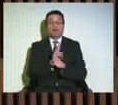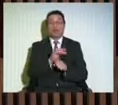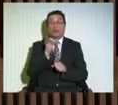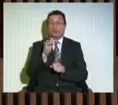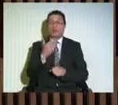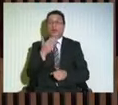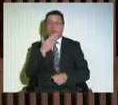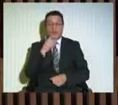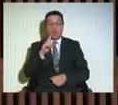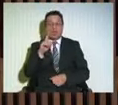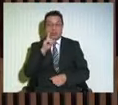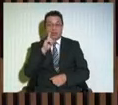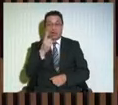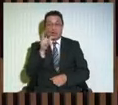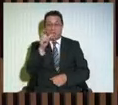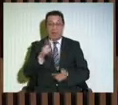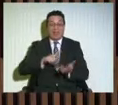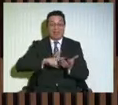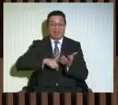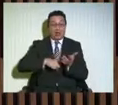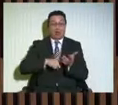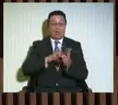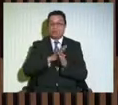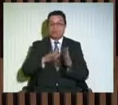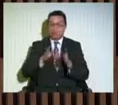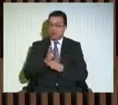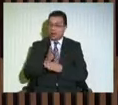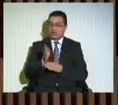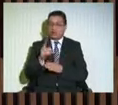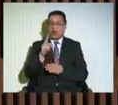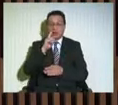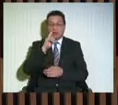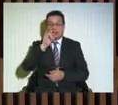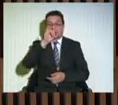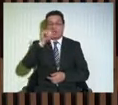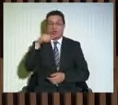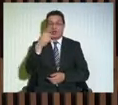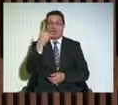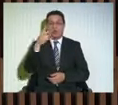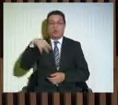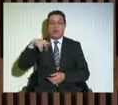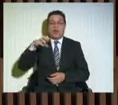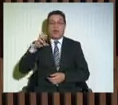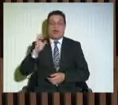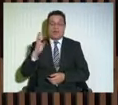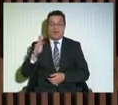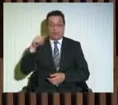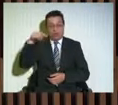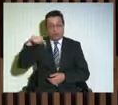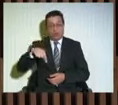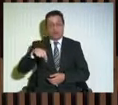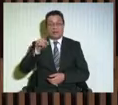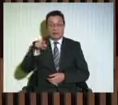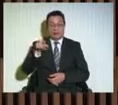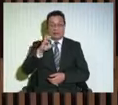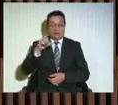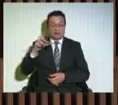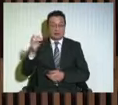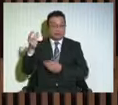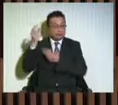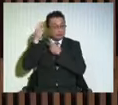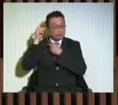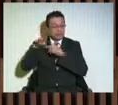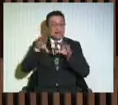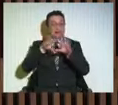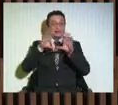tiene una de las tecnologías más avanzadas que tiene JUNAEF al día de hoy. Ella en su implante tiene un